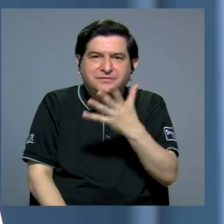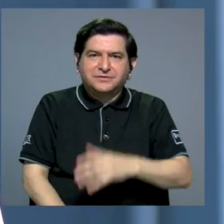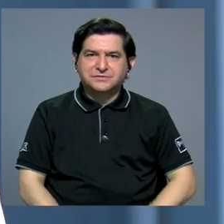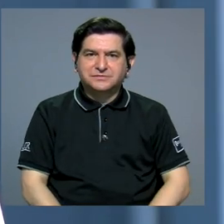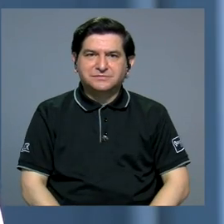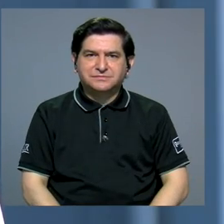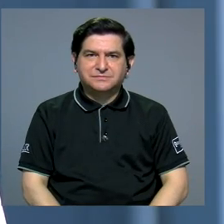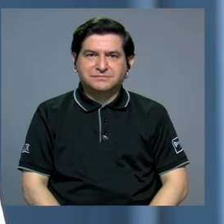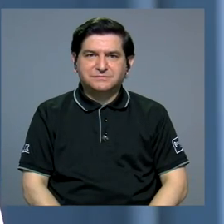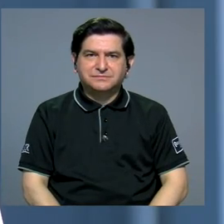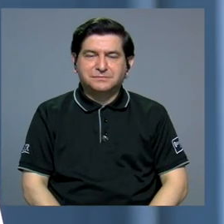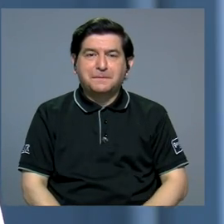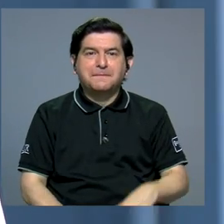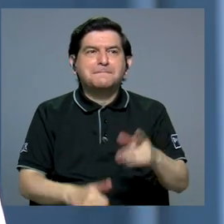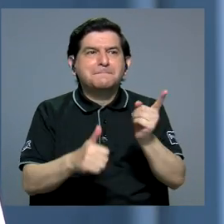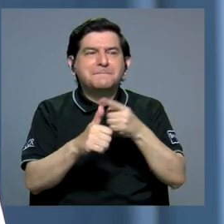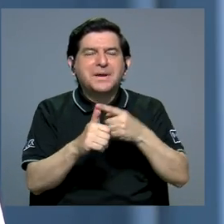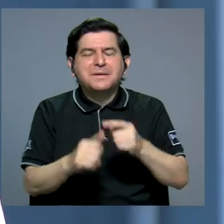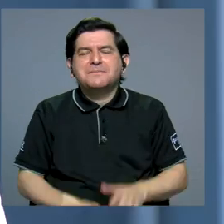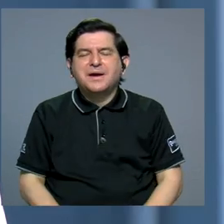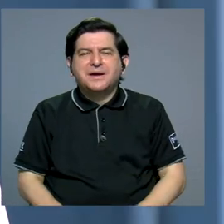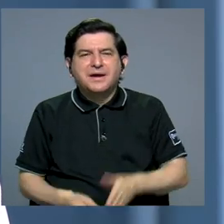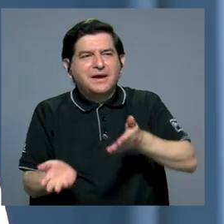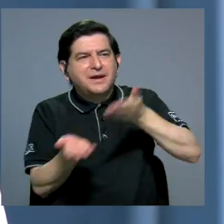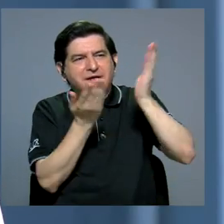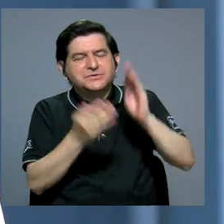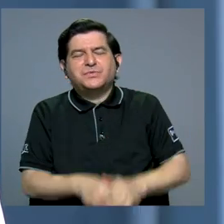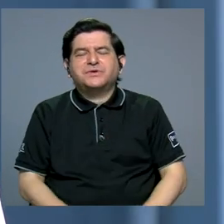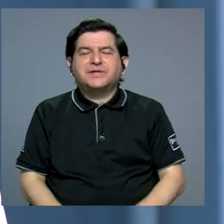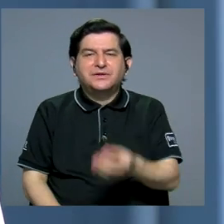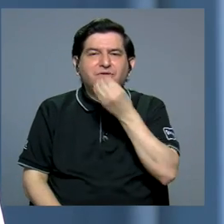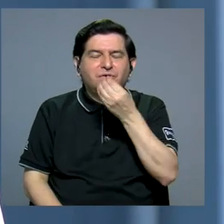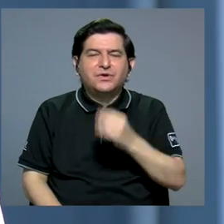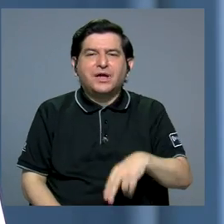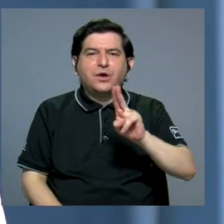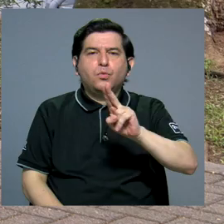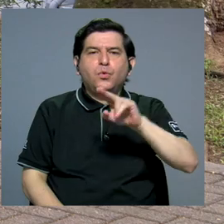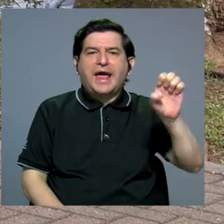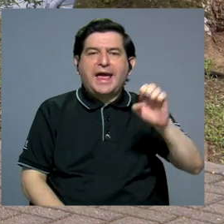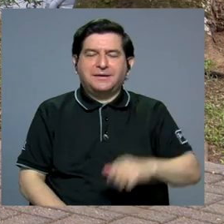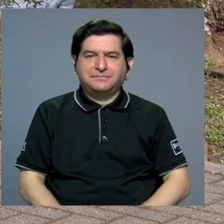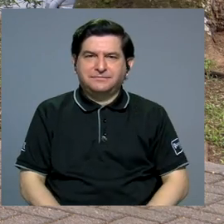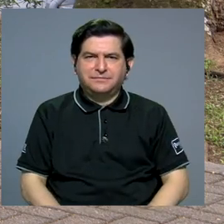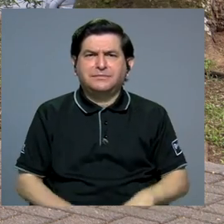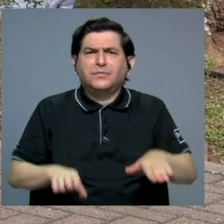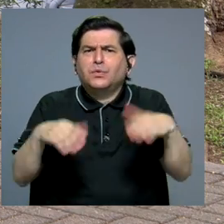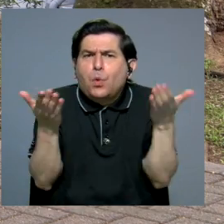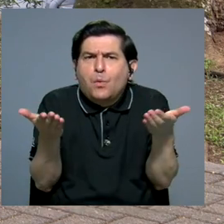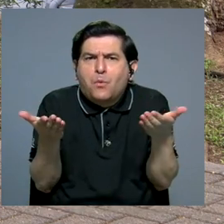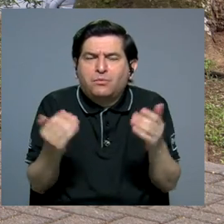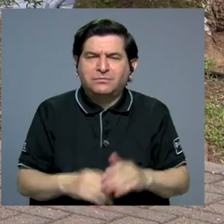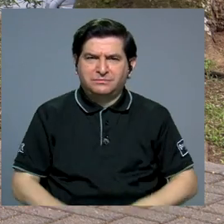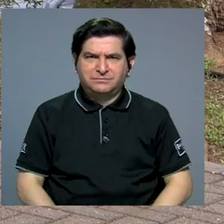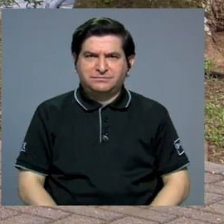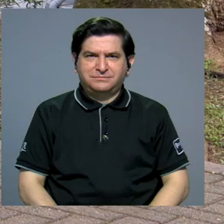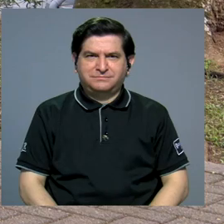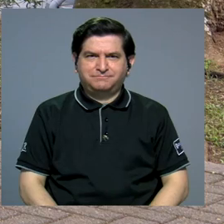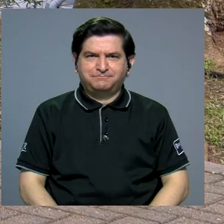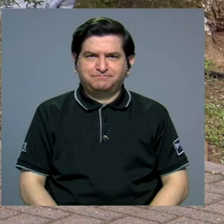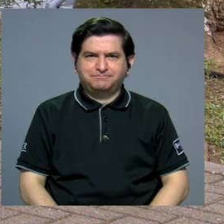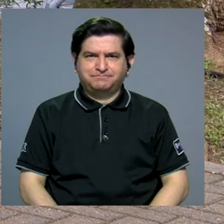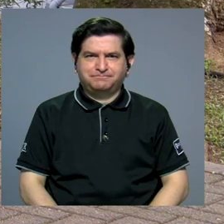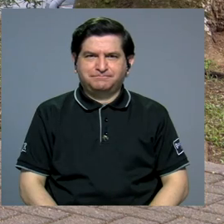alimentos. Es el primer exportador de alimentos a la Unión Europea. ¿Y cómo lo ha hecho? Bueno, a través